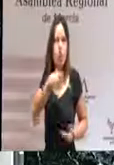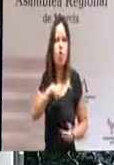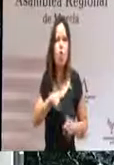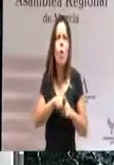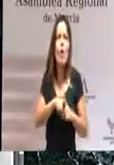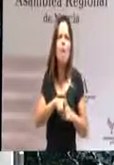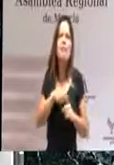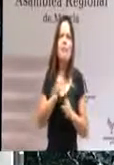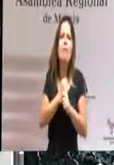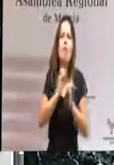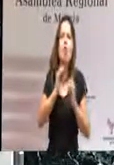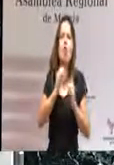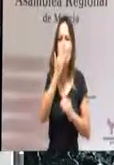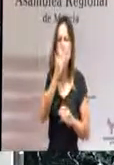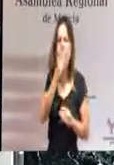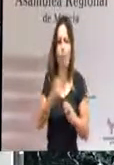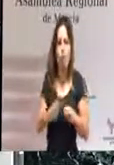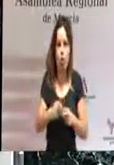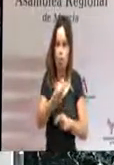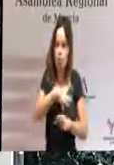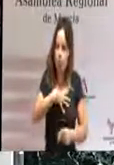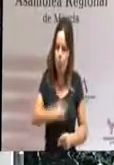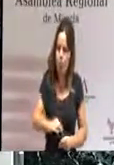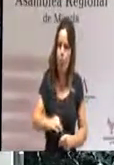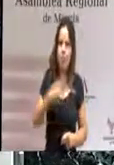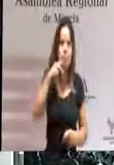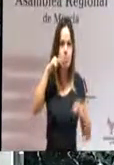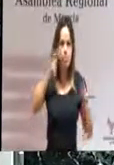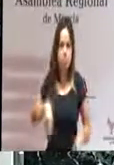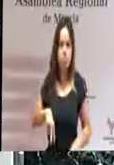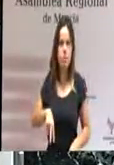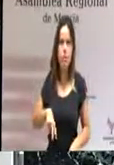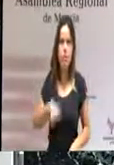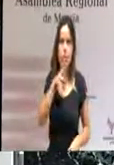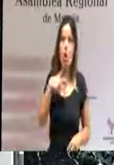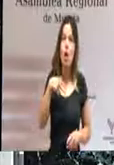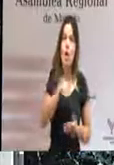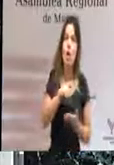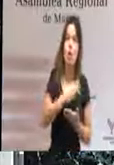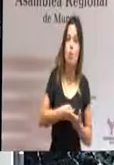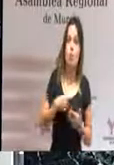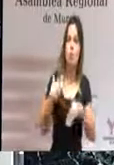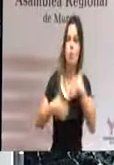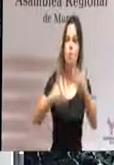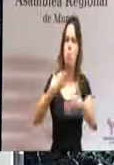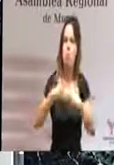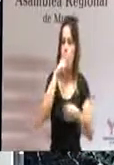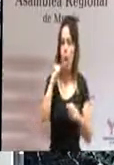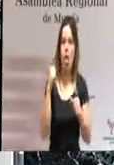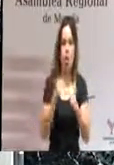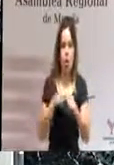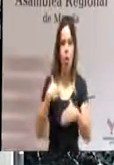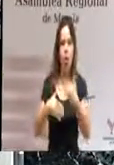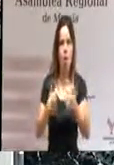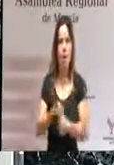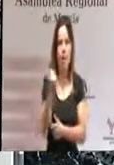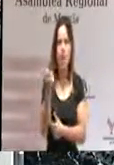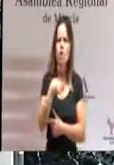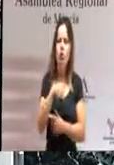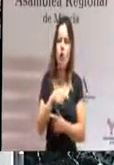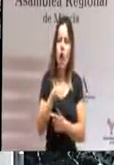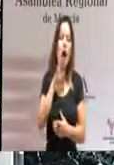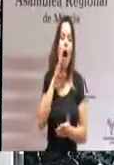honestidad política y seamos capaces de reconocer que la región ha avanzado en este último año, que estamos mejor que